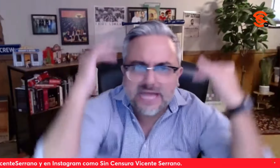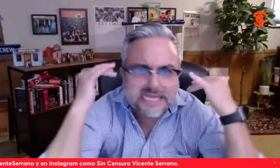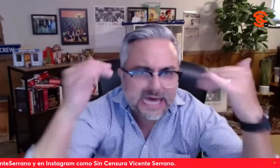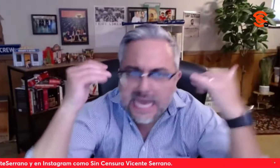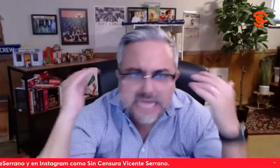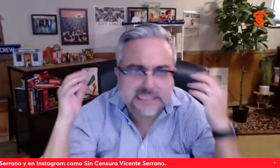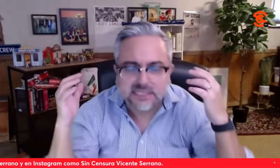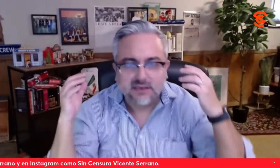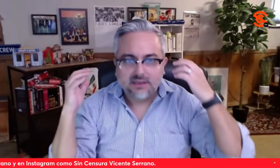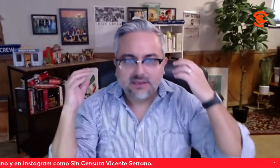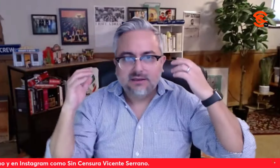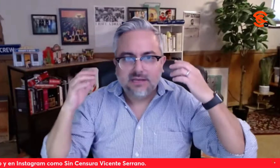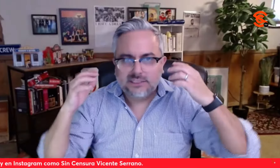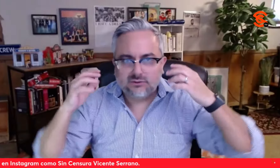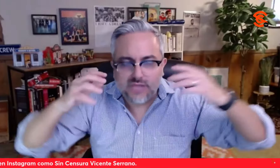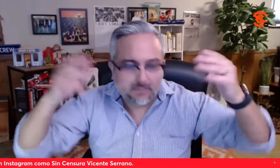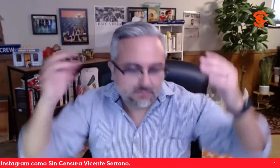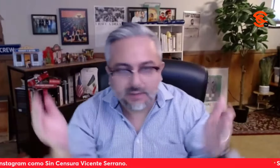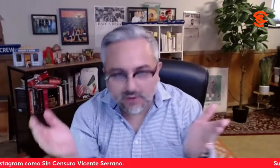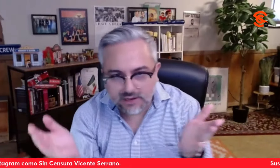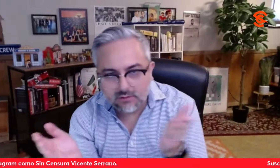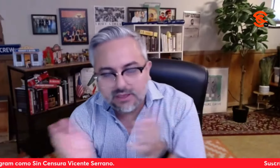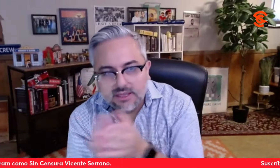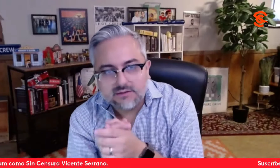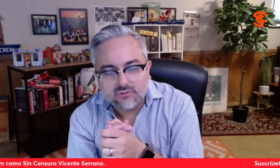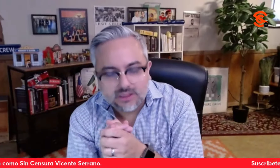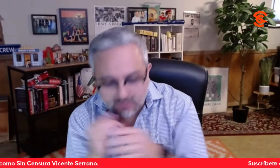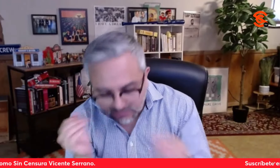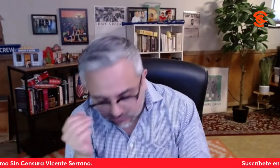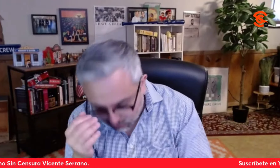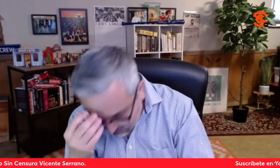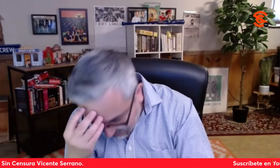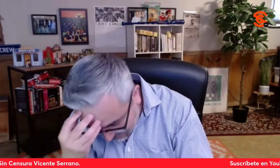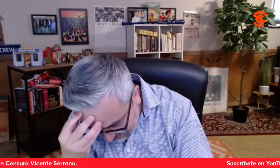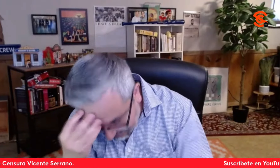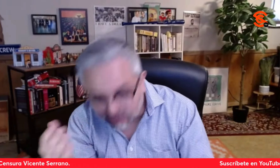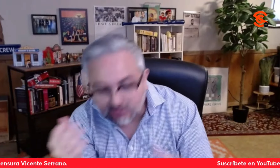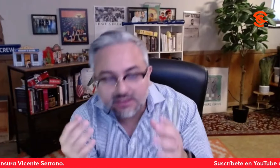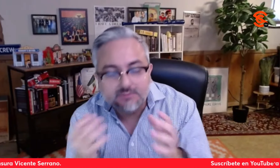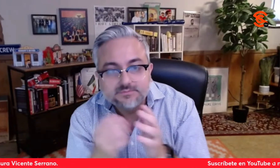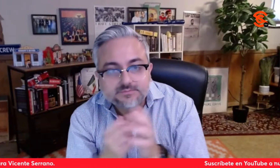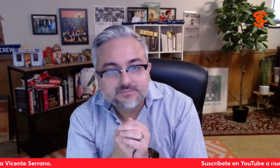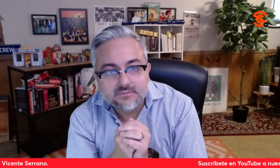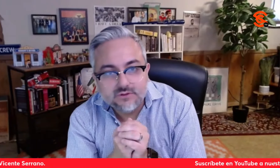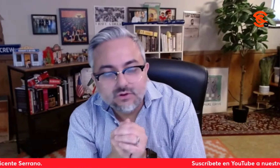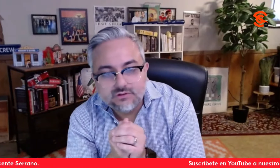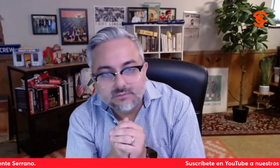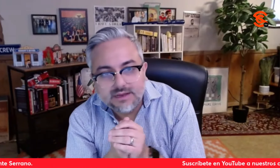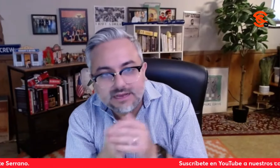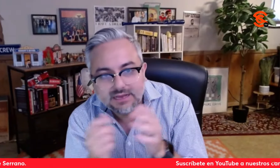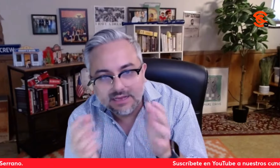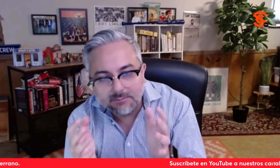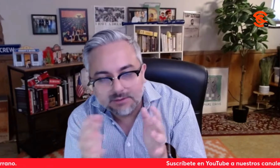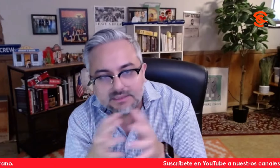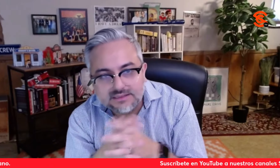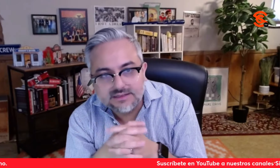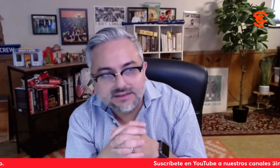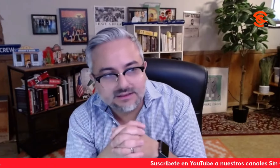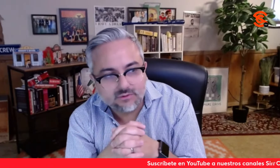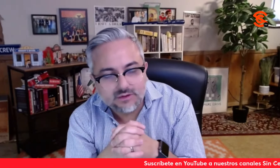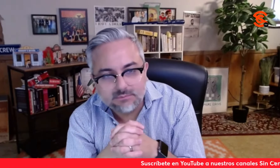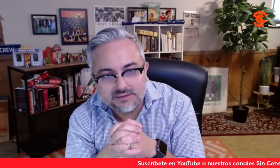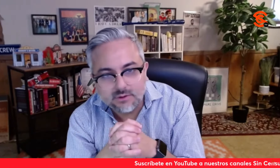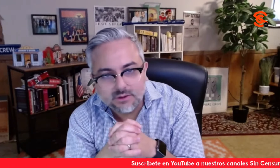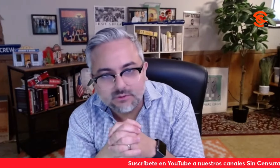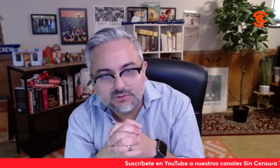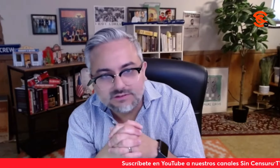que ustedes. Estudiar, qué bueno, ¿no? Que hayan estudiado, insisto, yo hasta el cansancio en que no se va a permitir